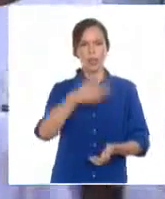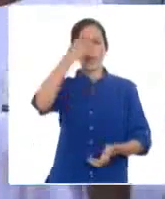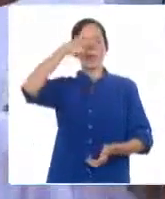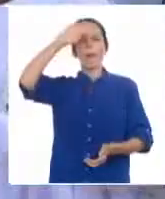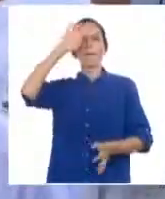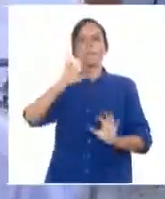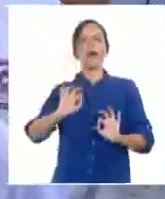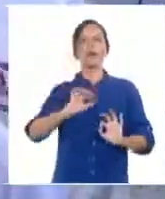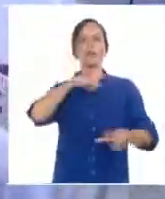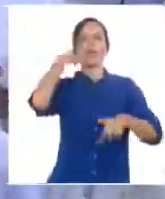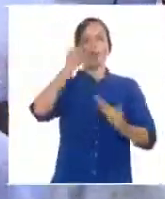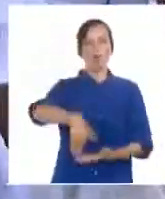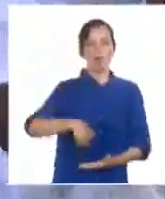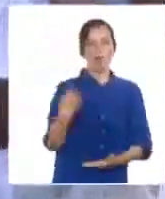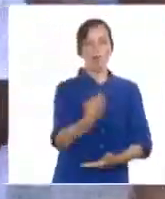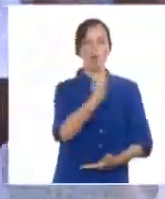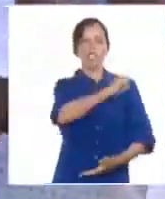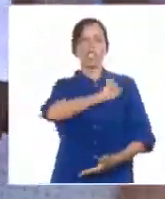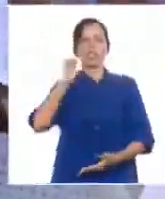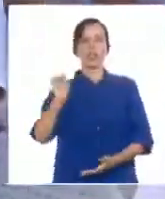muerte venceremos